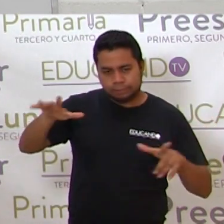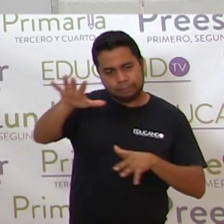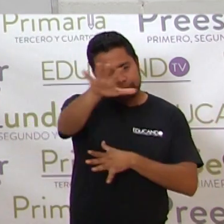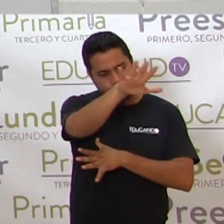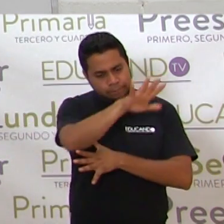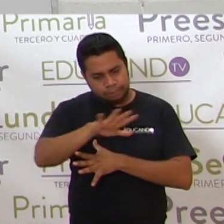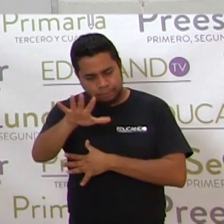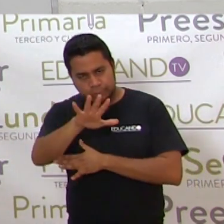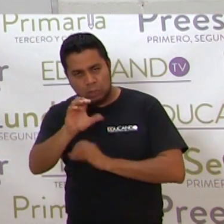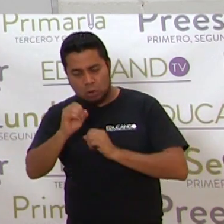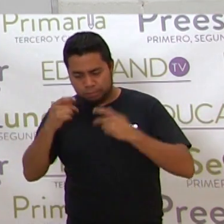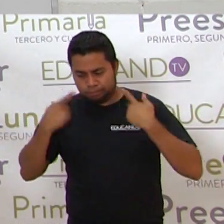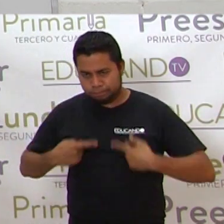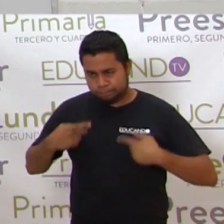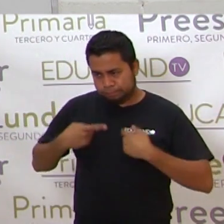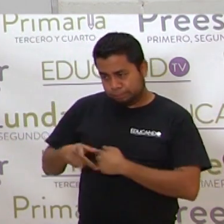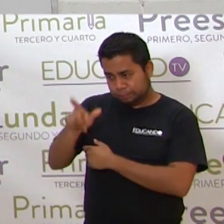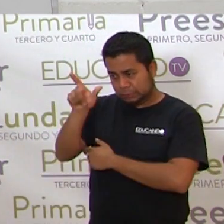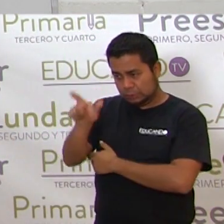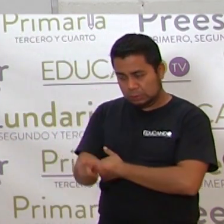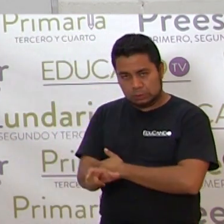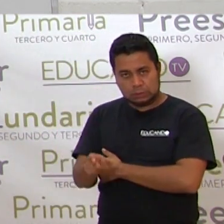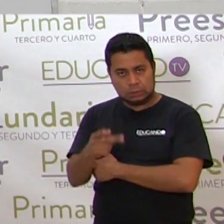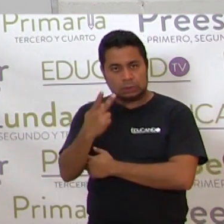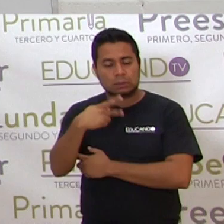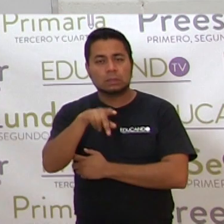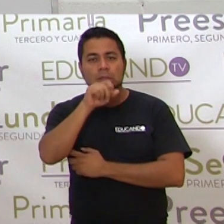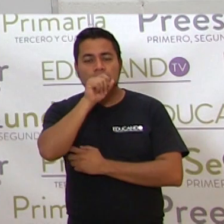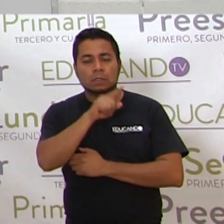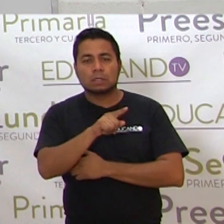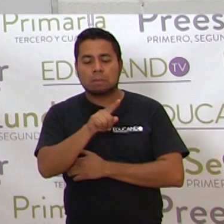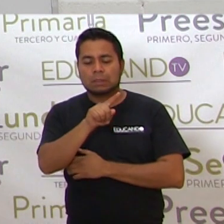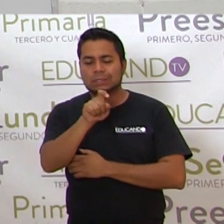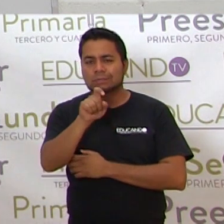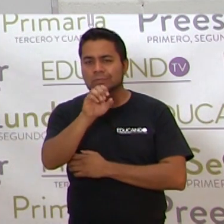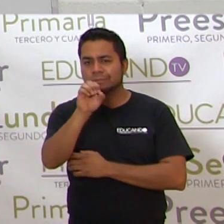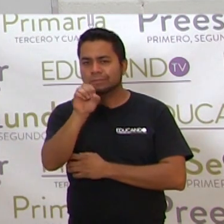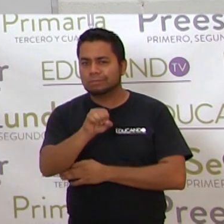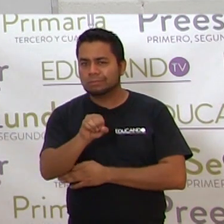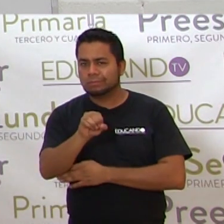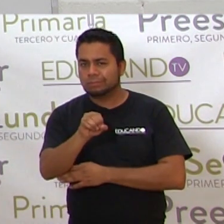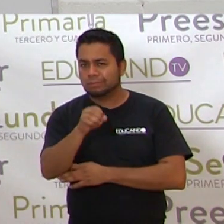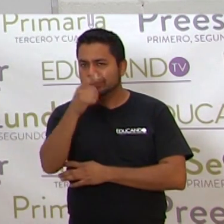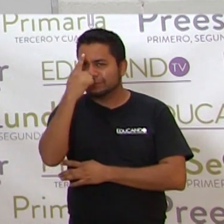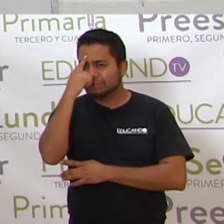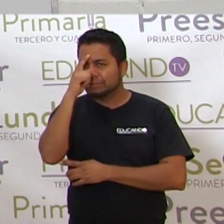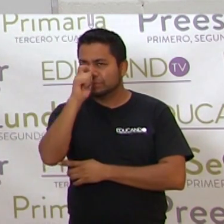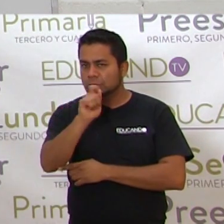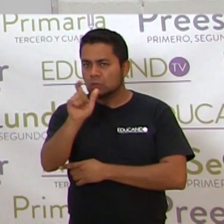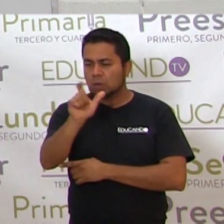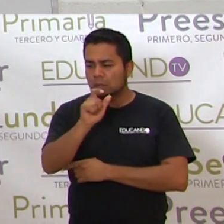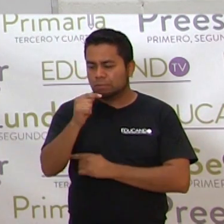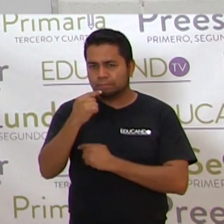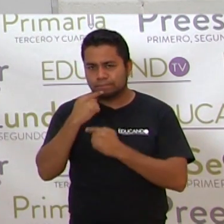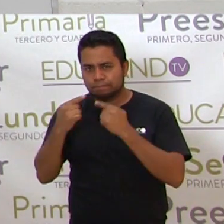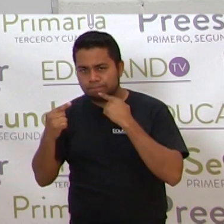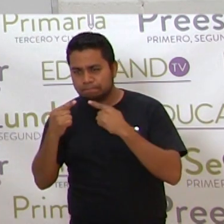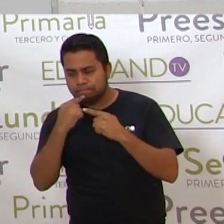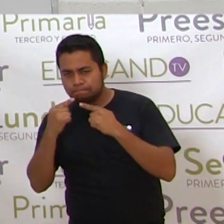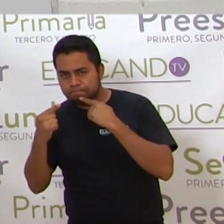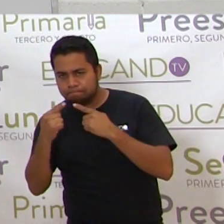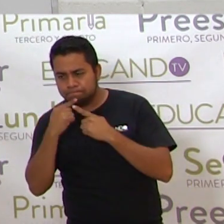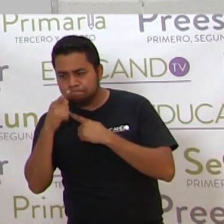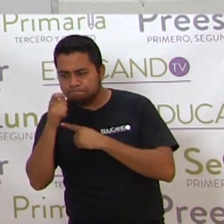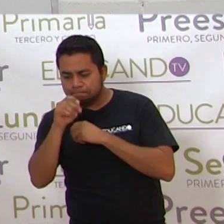del personaje, pero sobre todo 100% en el momento de los diálogos o los